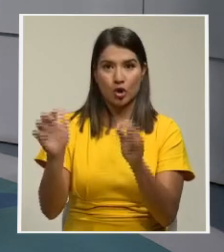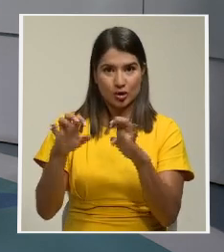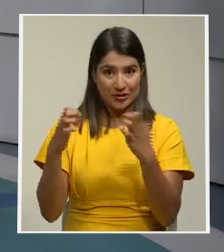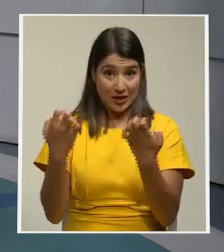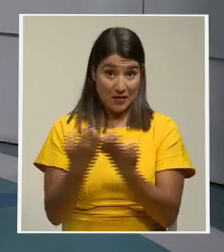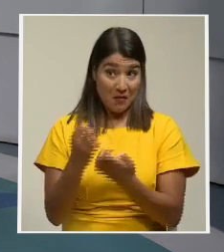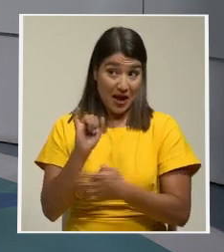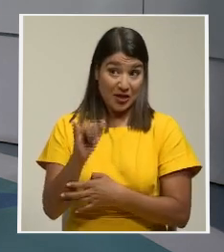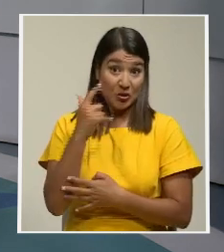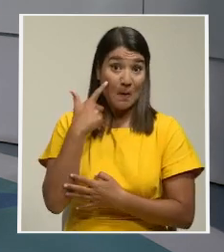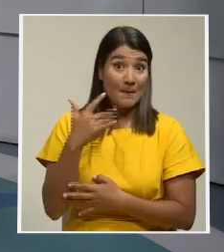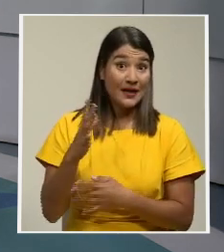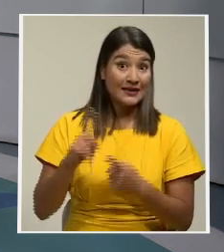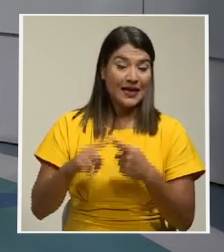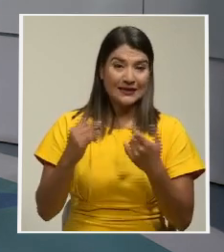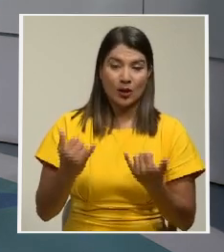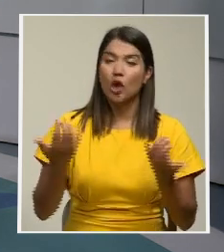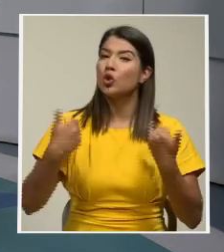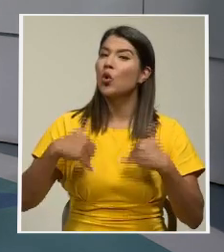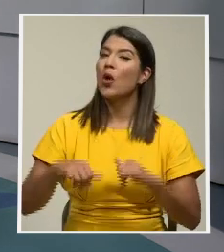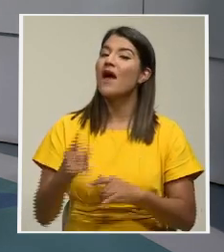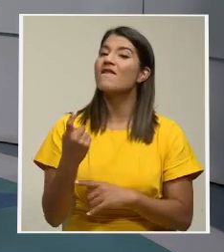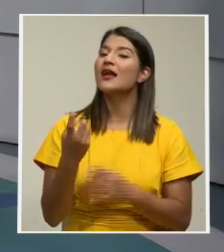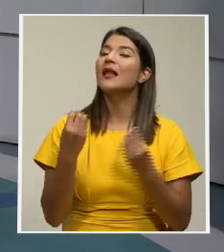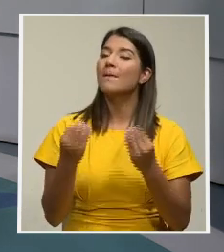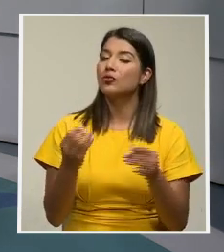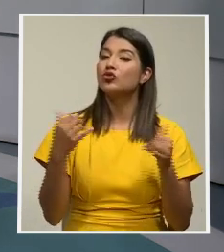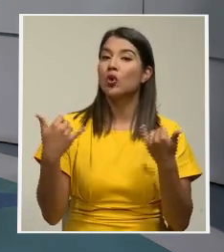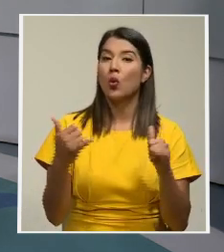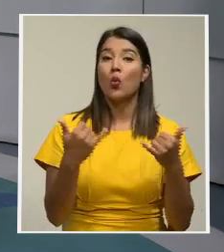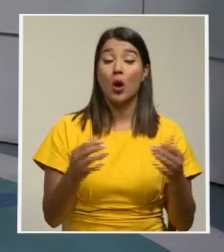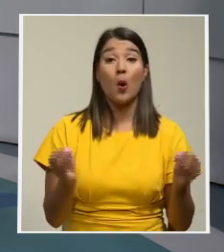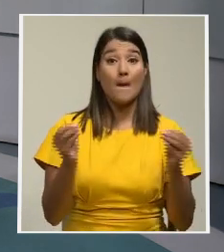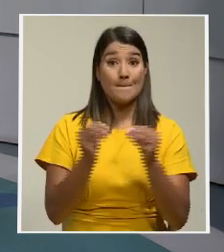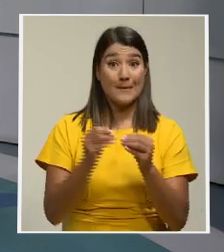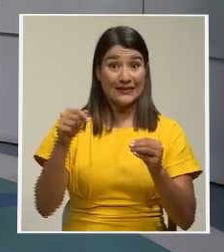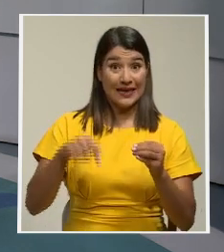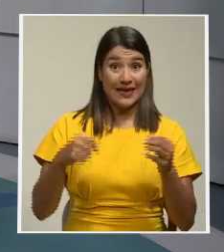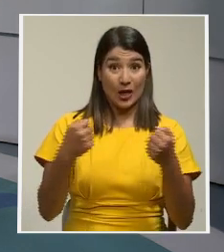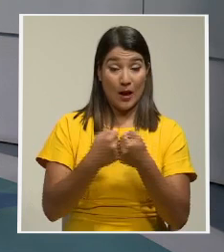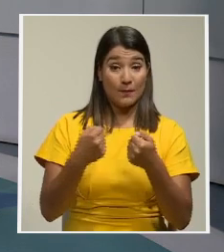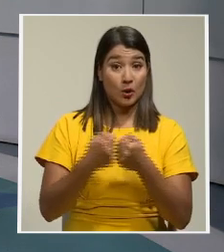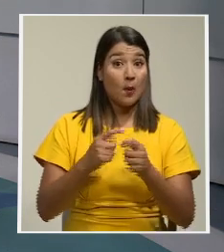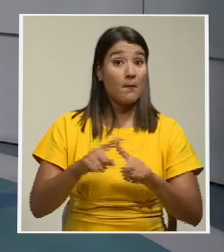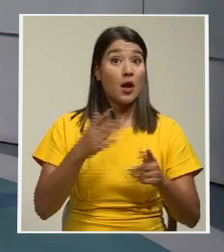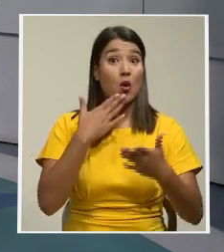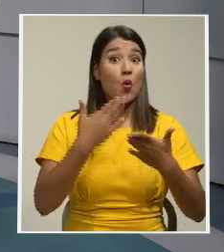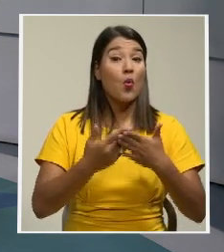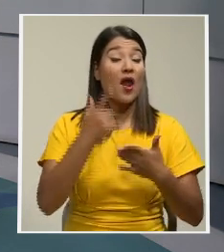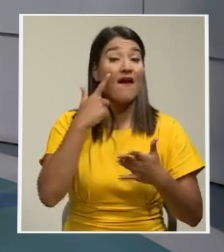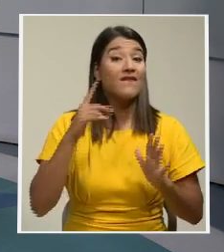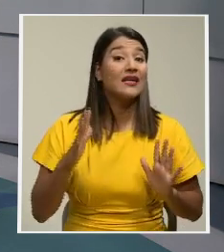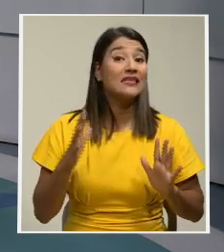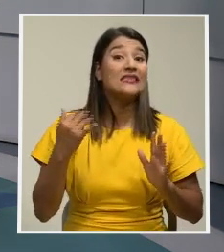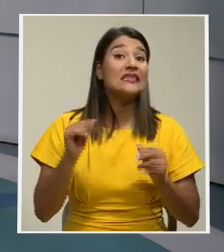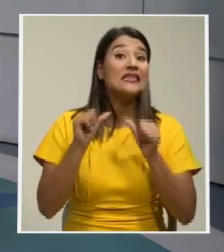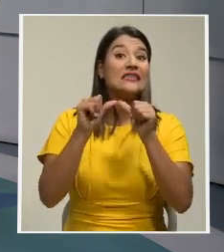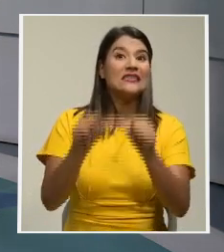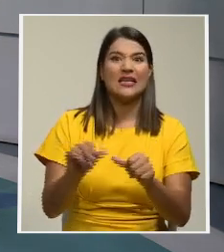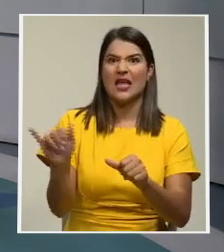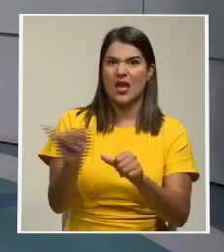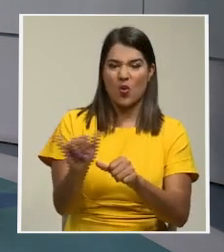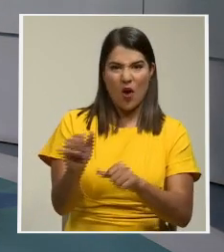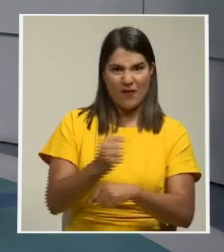apunta, eso es lo que parece de momento. Todavía faltan muchas fechas de este campeonato, pero bueno, vamos a ver si sigue así de sólido